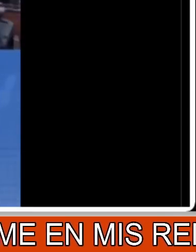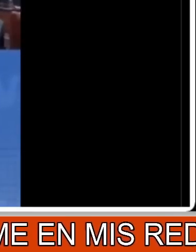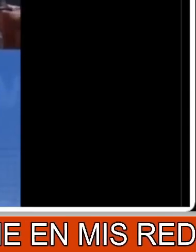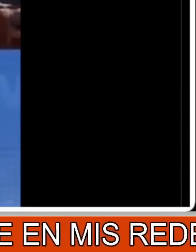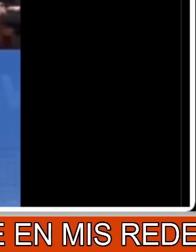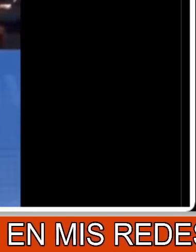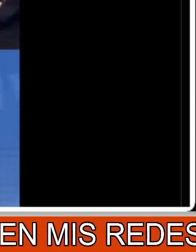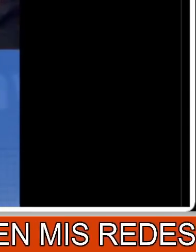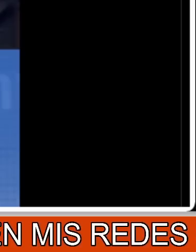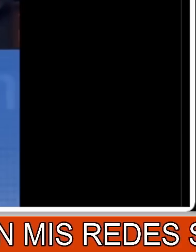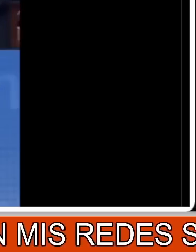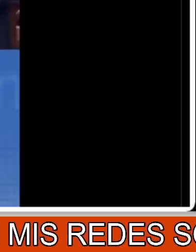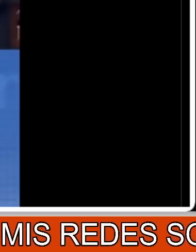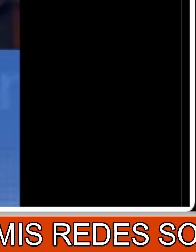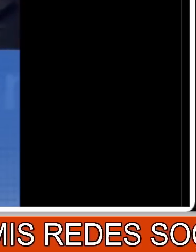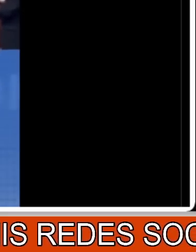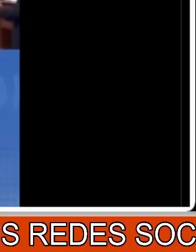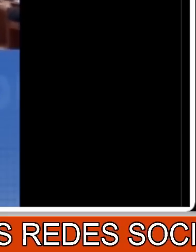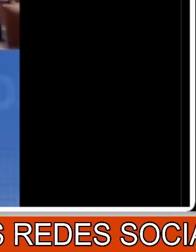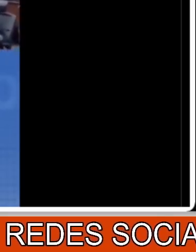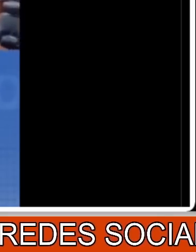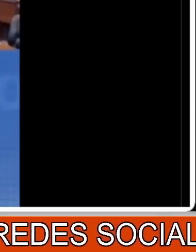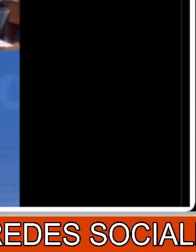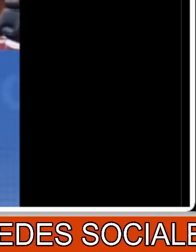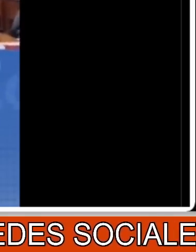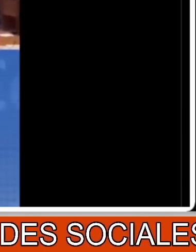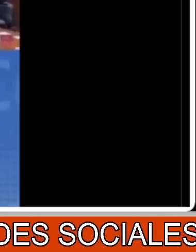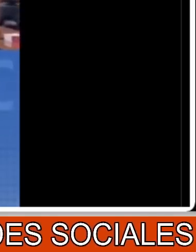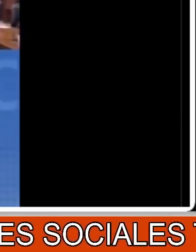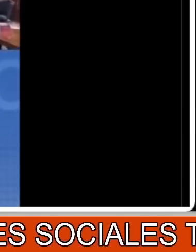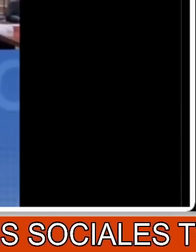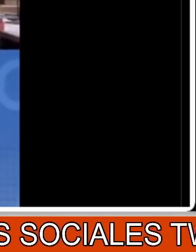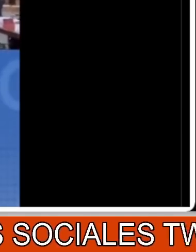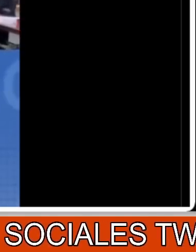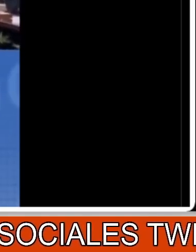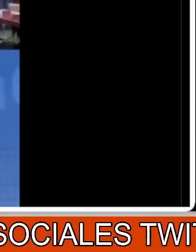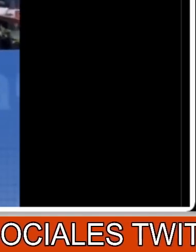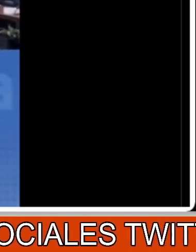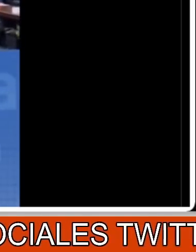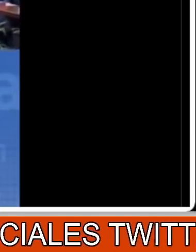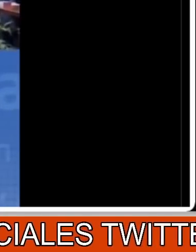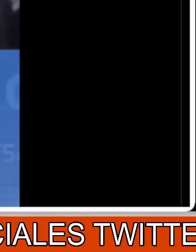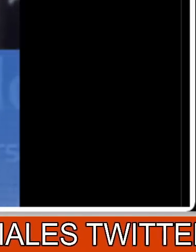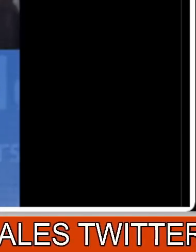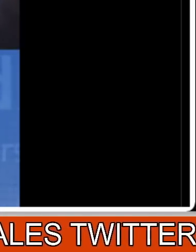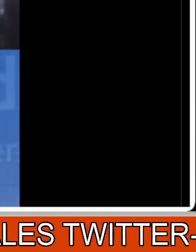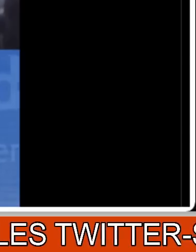ya que falta ver si es constitucional la reforma del Plan B del presidente.